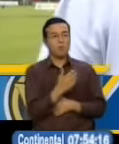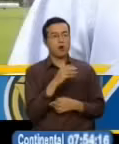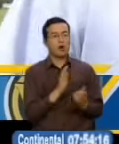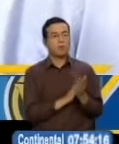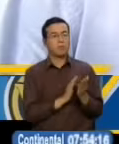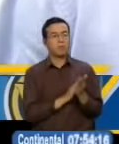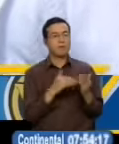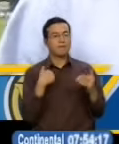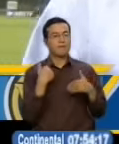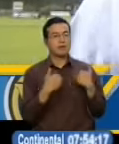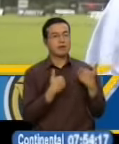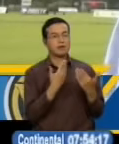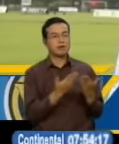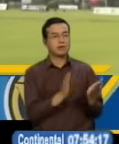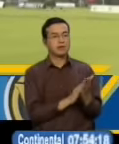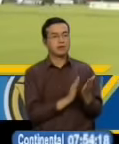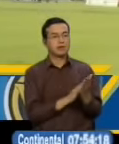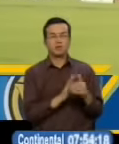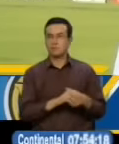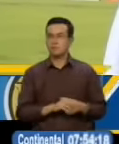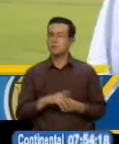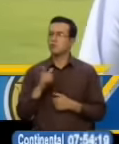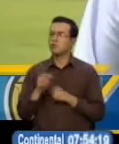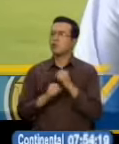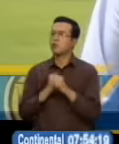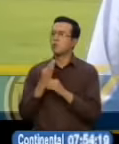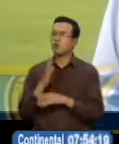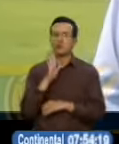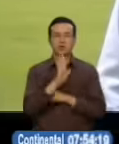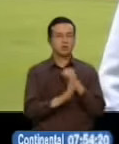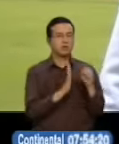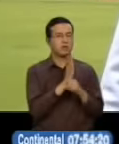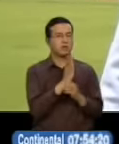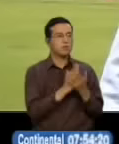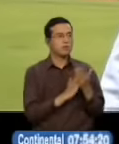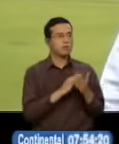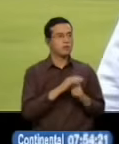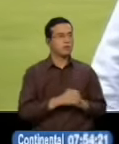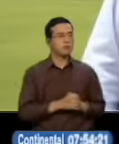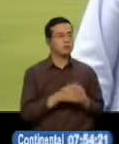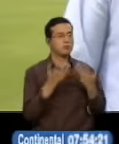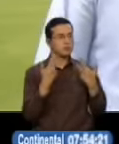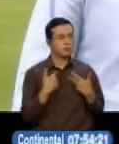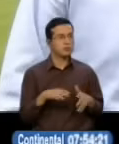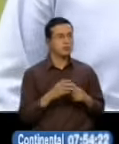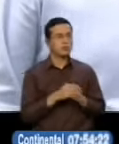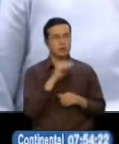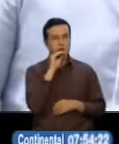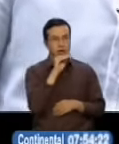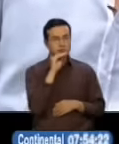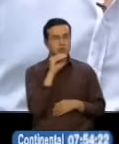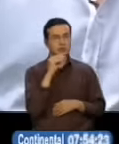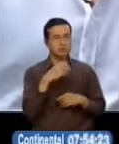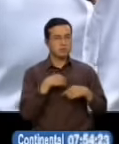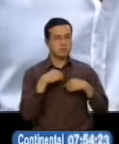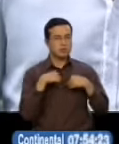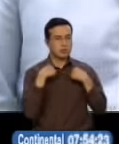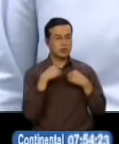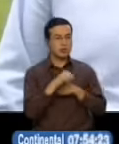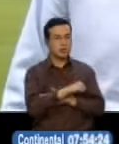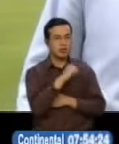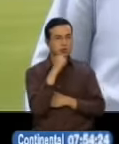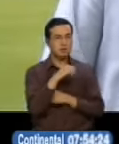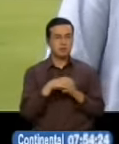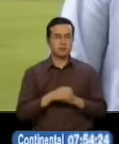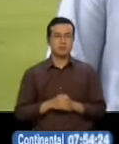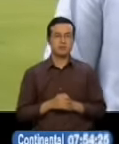el más feliz del mundo. Claro. ¿Qué edad tiene, perdón? 5 años y medio. Ah, 5 años. Ya le dije que iba a ganar una medalla. Ya. Le iba a ir